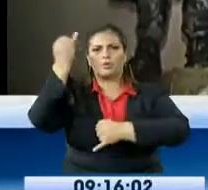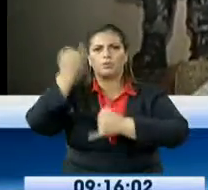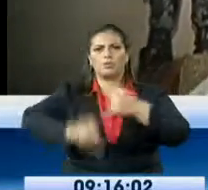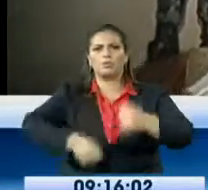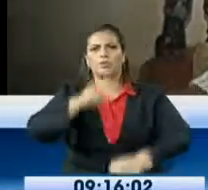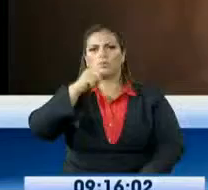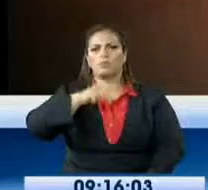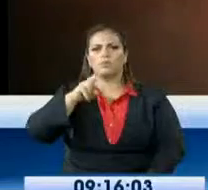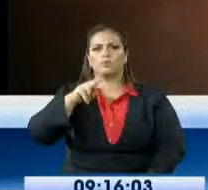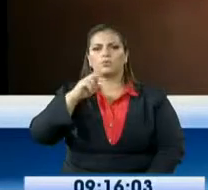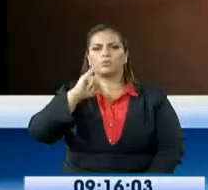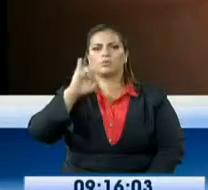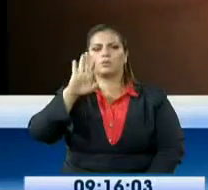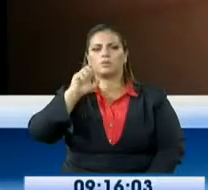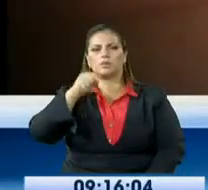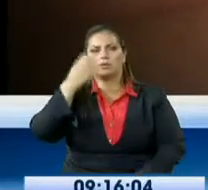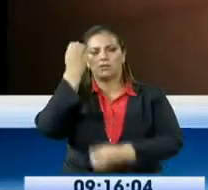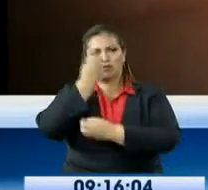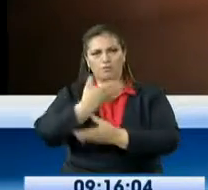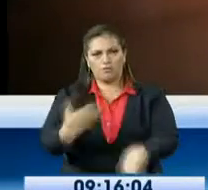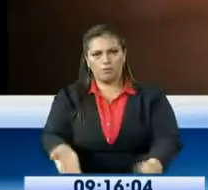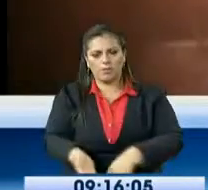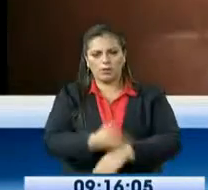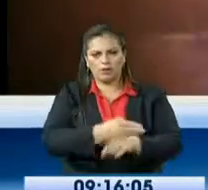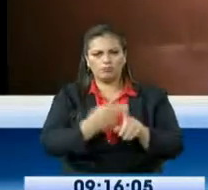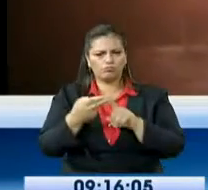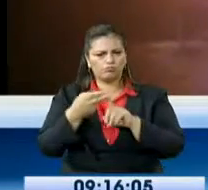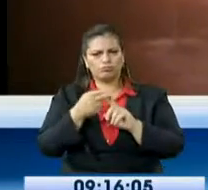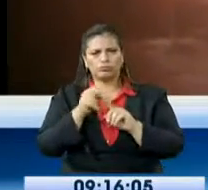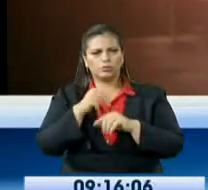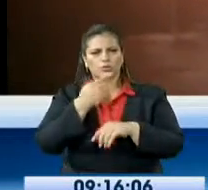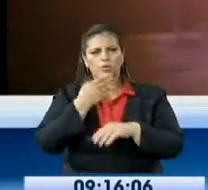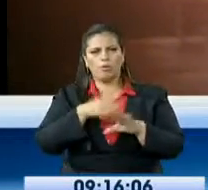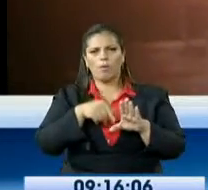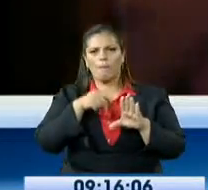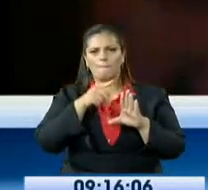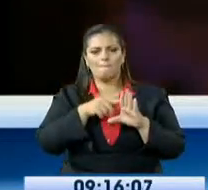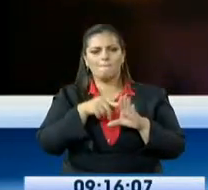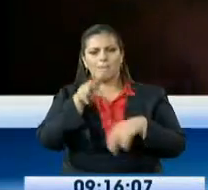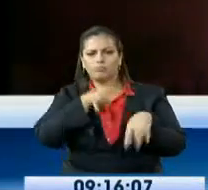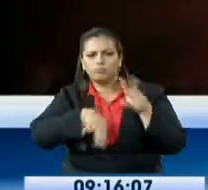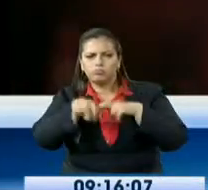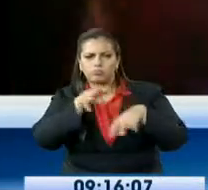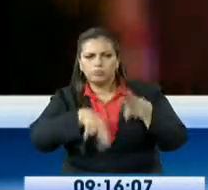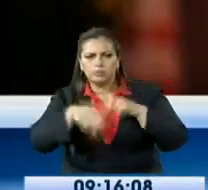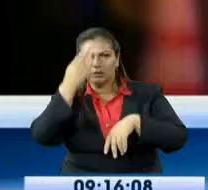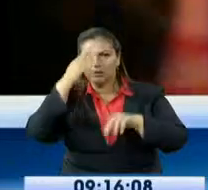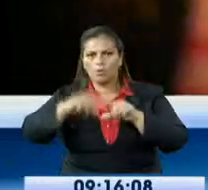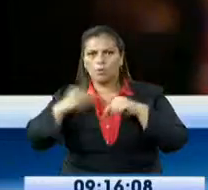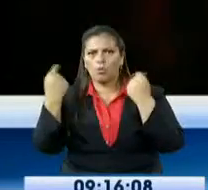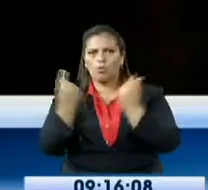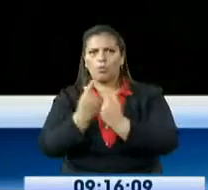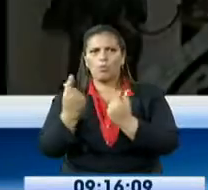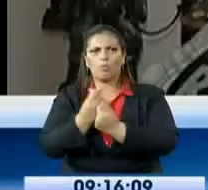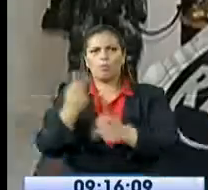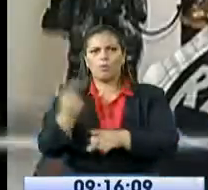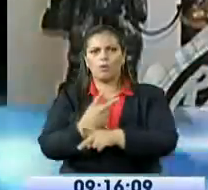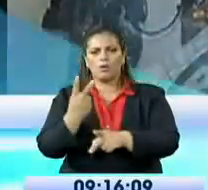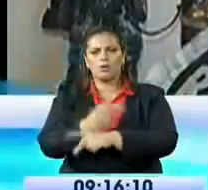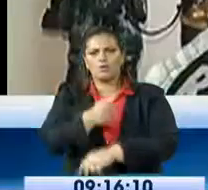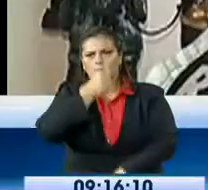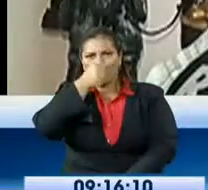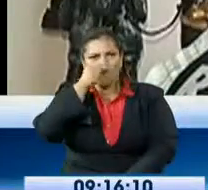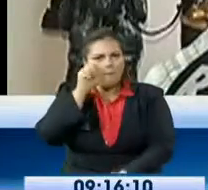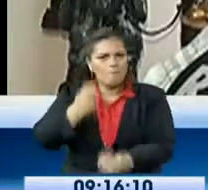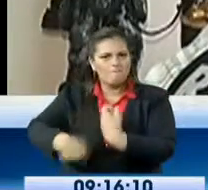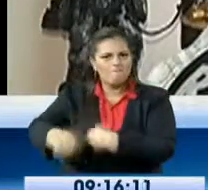las estadísticas se sustenta en acciones policiales que desbaratan organizaciones narcodelictivas. Efectivamente es por